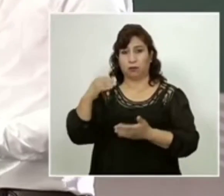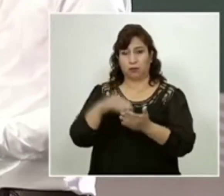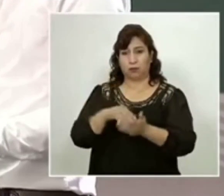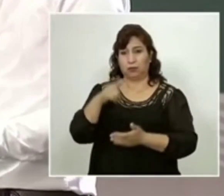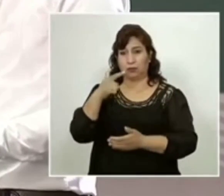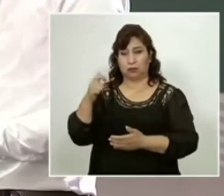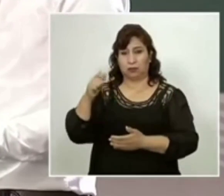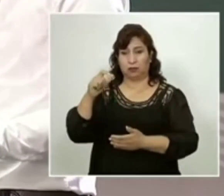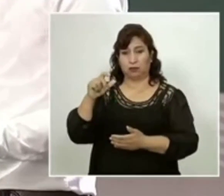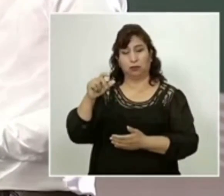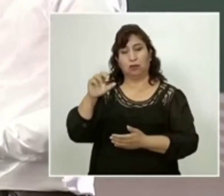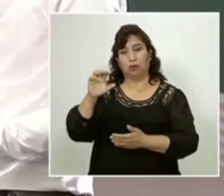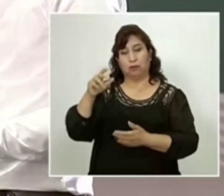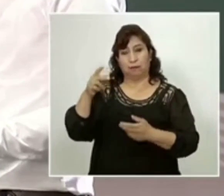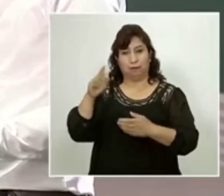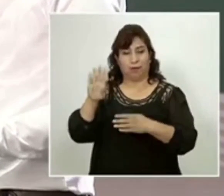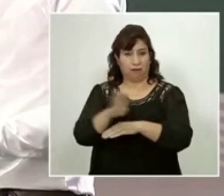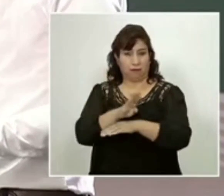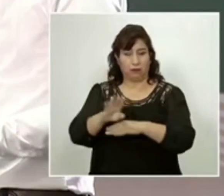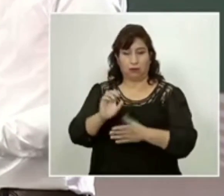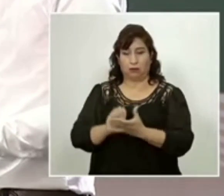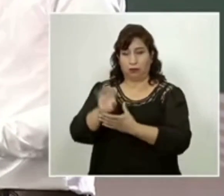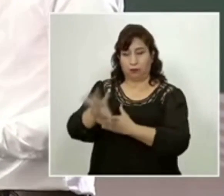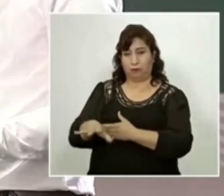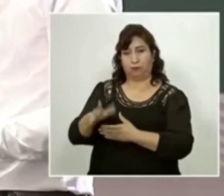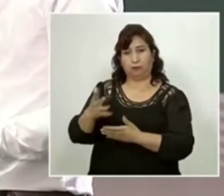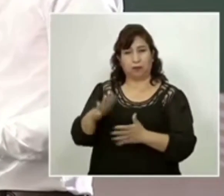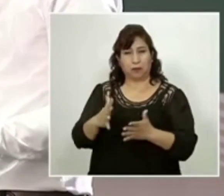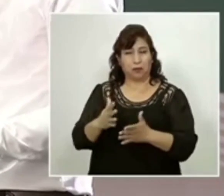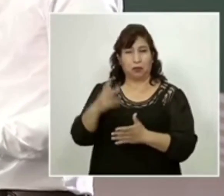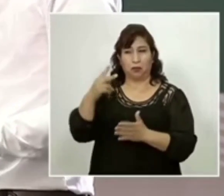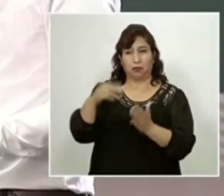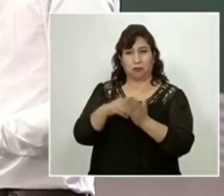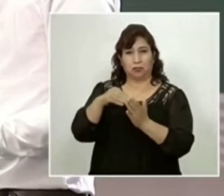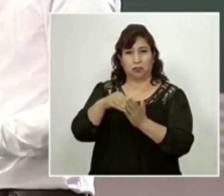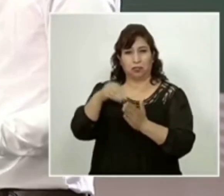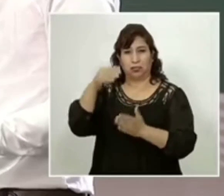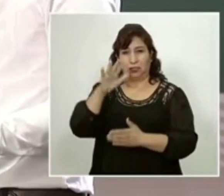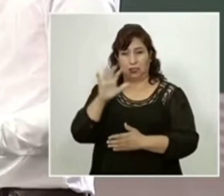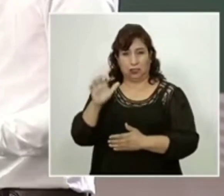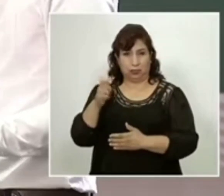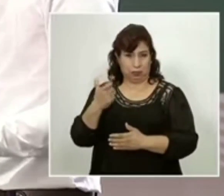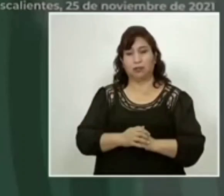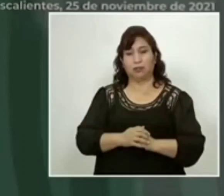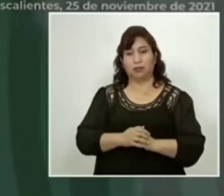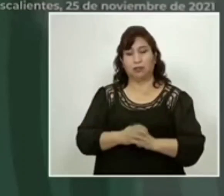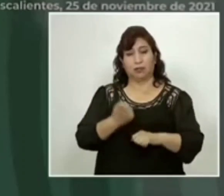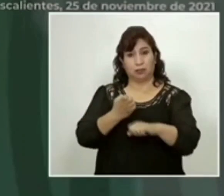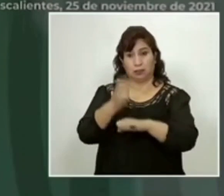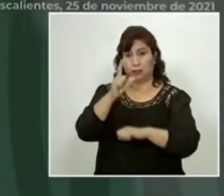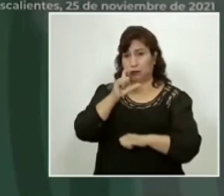194,748 beneficiarios con una inversión anual superior a los 2.500 millones de pesos. Muchas gracias.